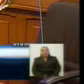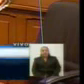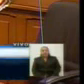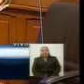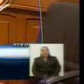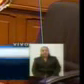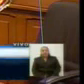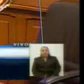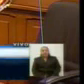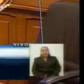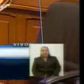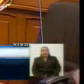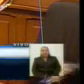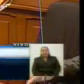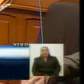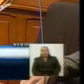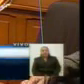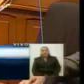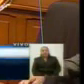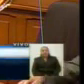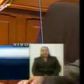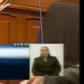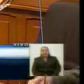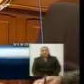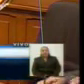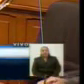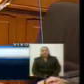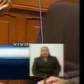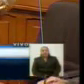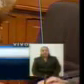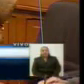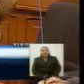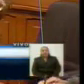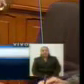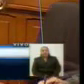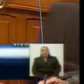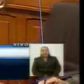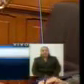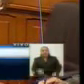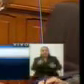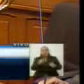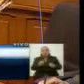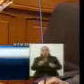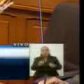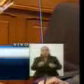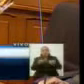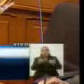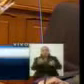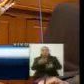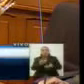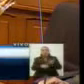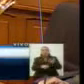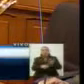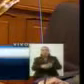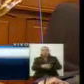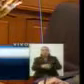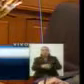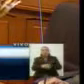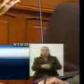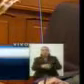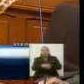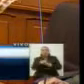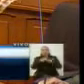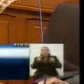Por favor, denle el uso de la palabra para que continúe. ¿Por qué? Ahora, porque